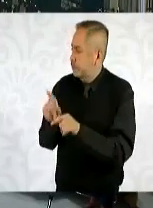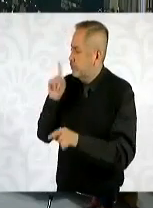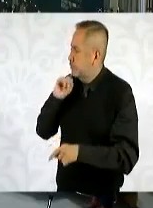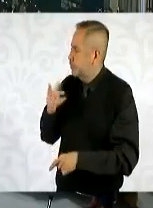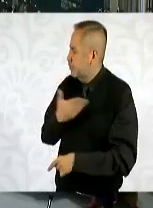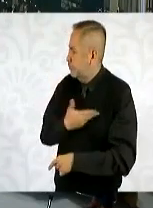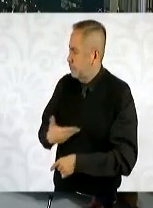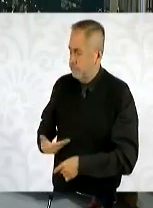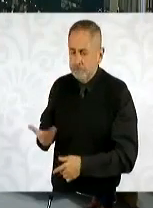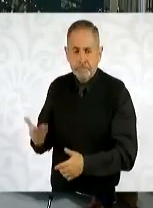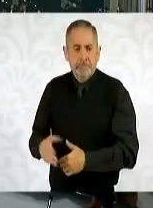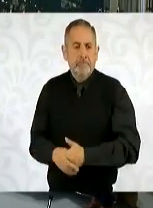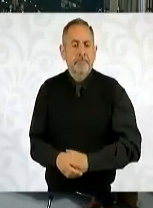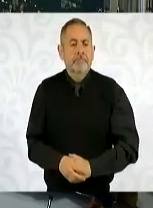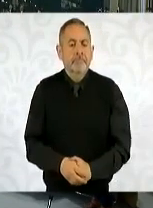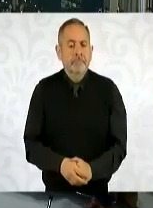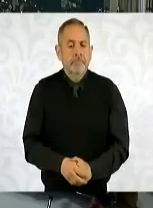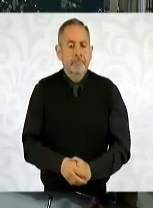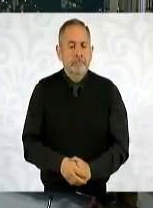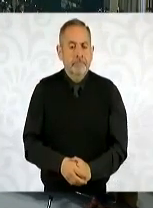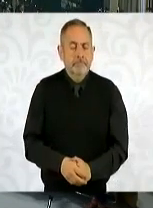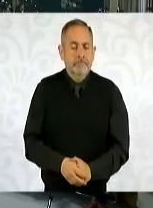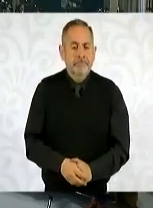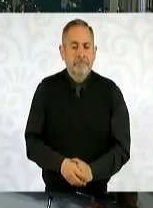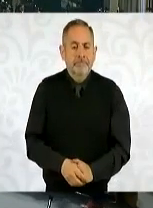Muchas gracias.